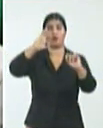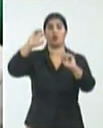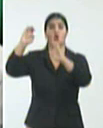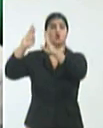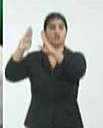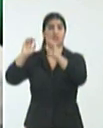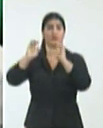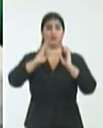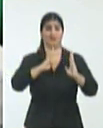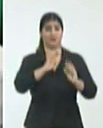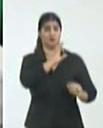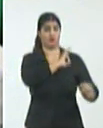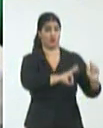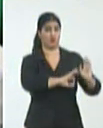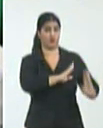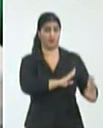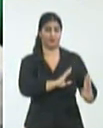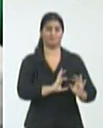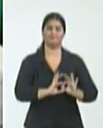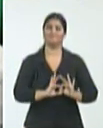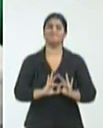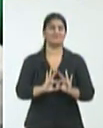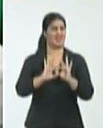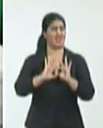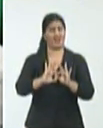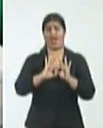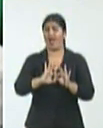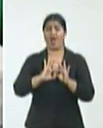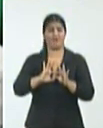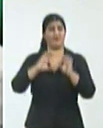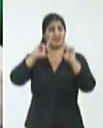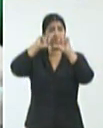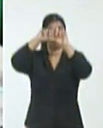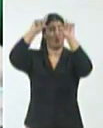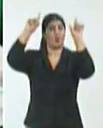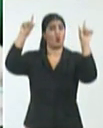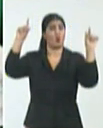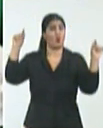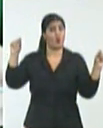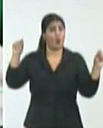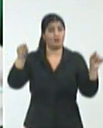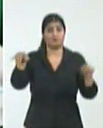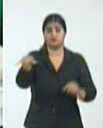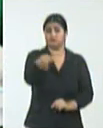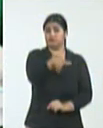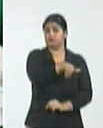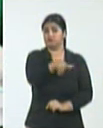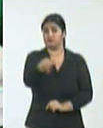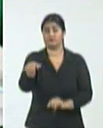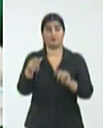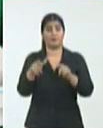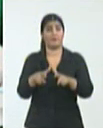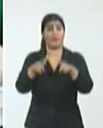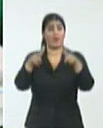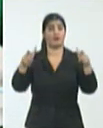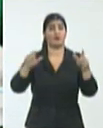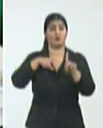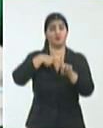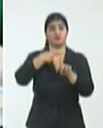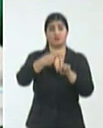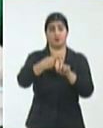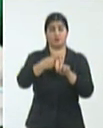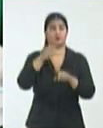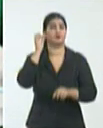número elevado de municipios del país. El sexo femenino sigue predominando con muy poco cambio con